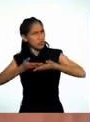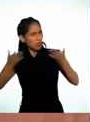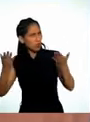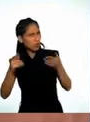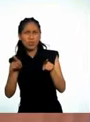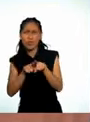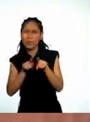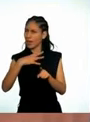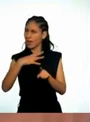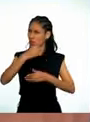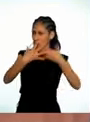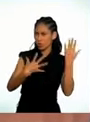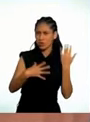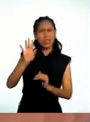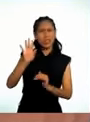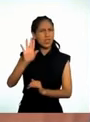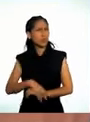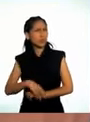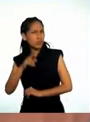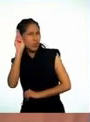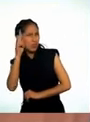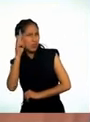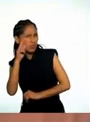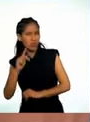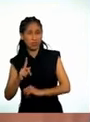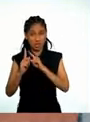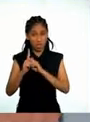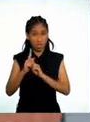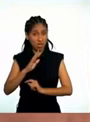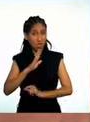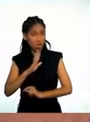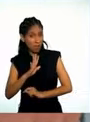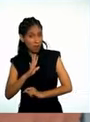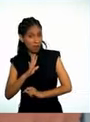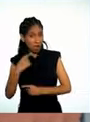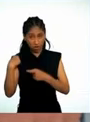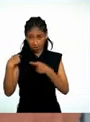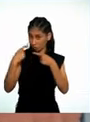segundo mister flores no nos hablara en castellano